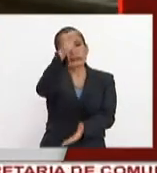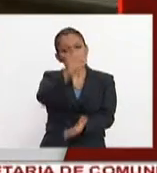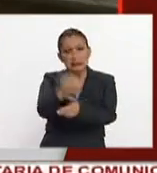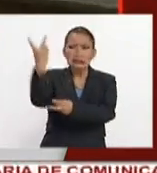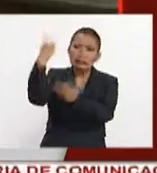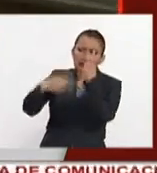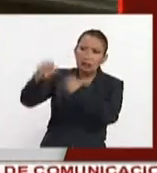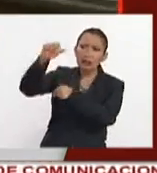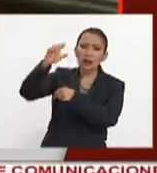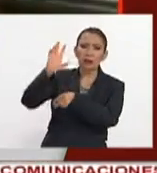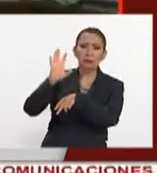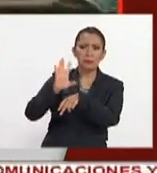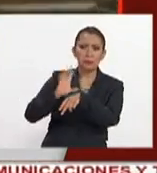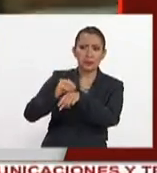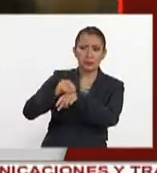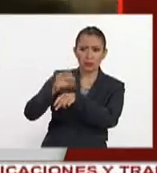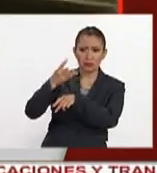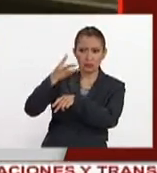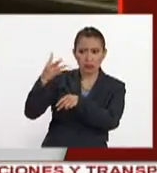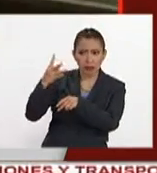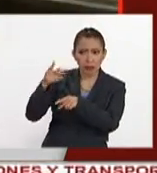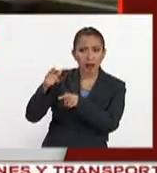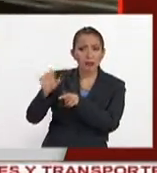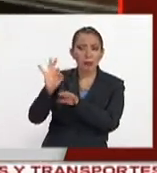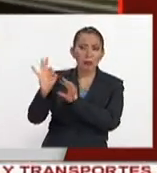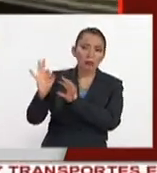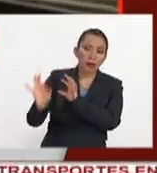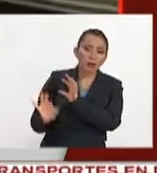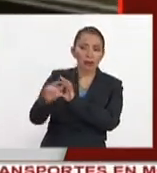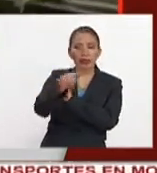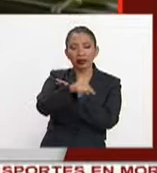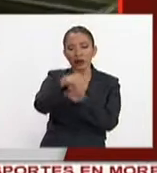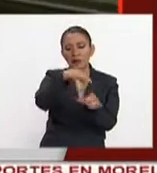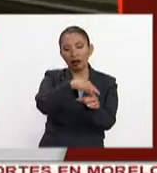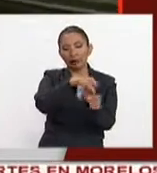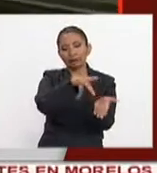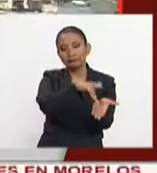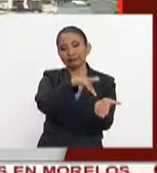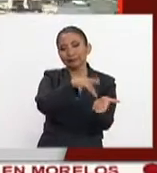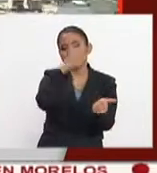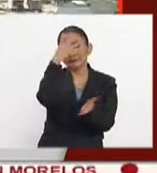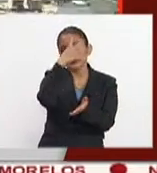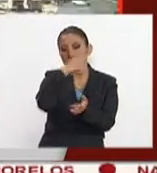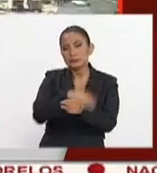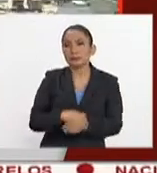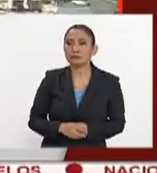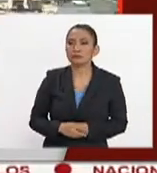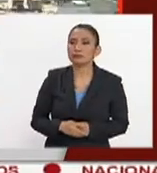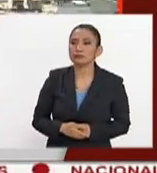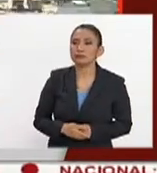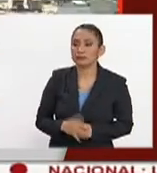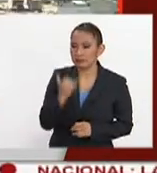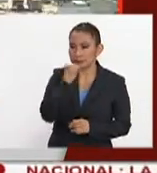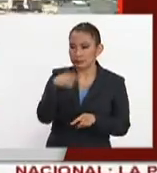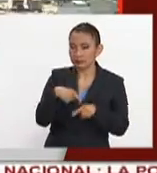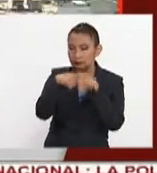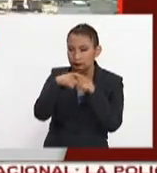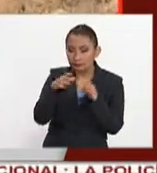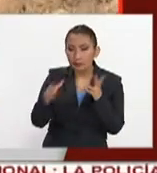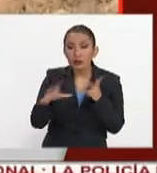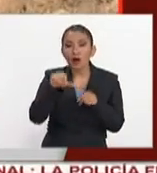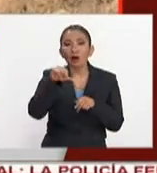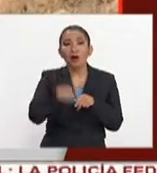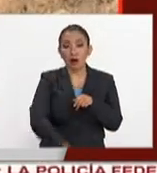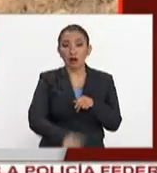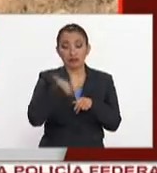la migración ilegal. Es más o menos el porcentaje del electorado que apoya a Trump. Por cierto, perdón que te interrumpa,